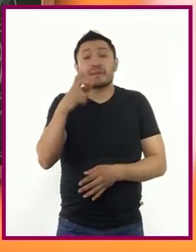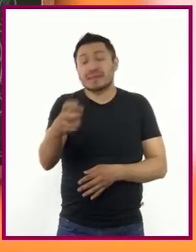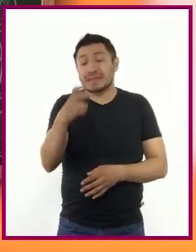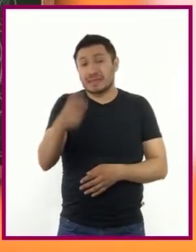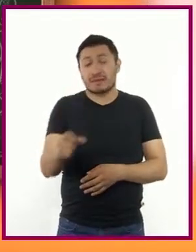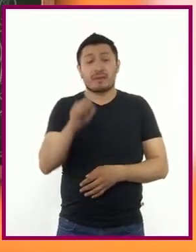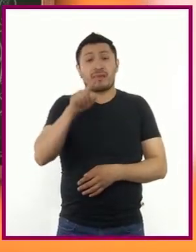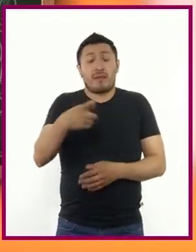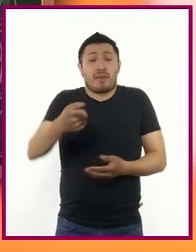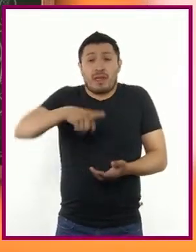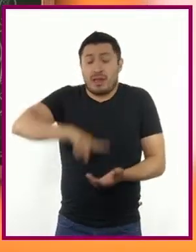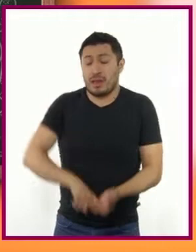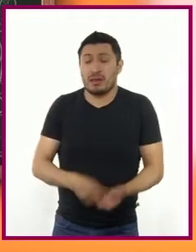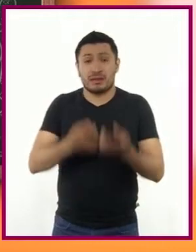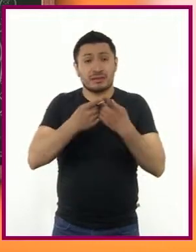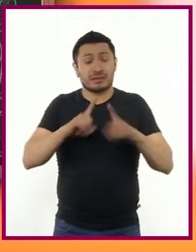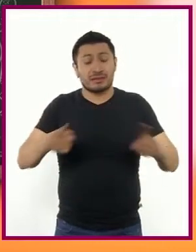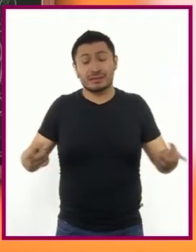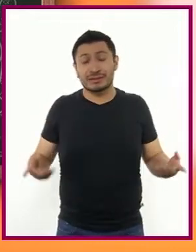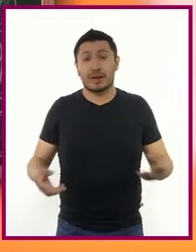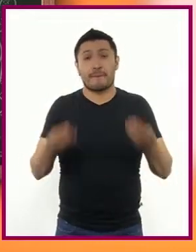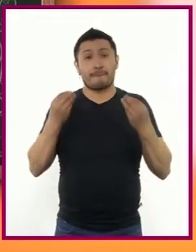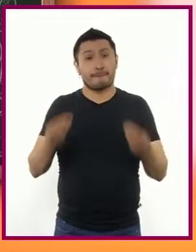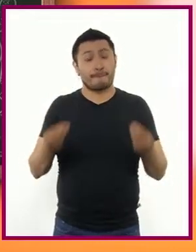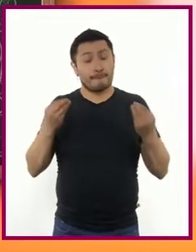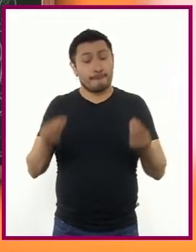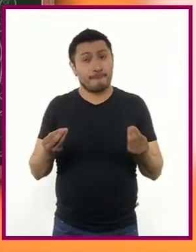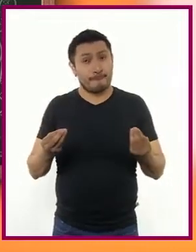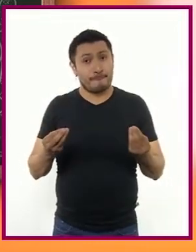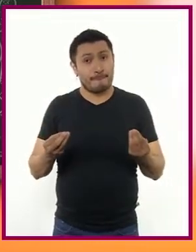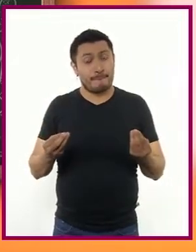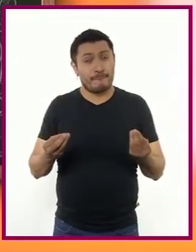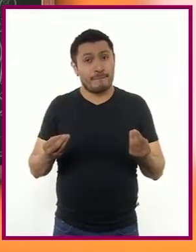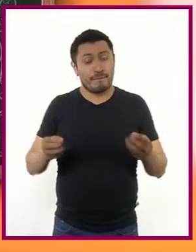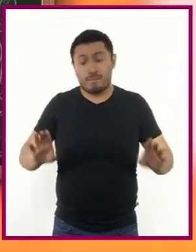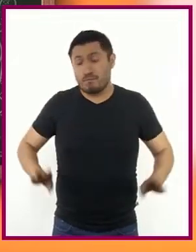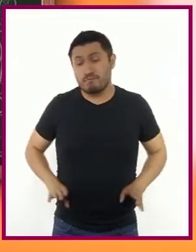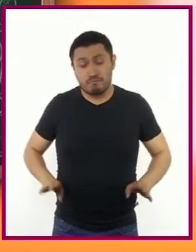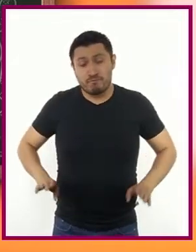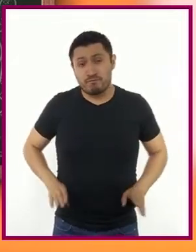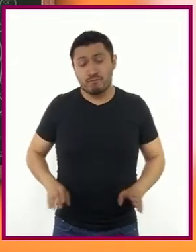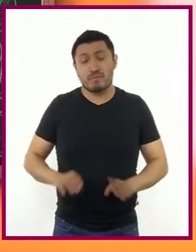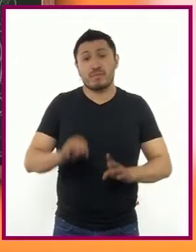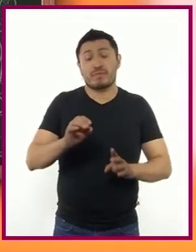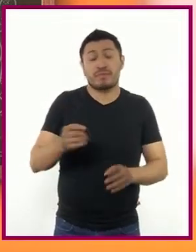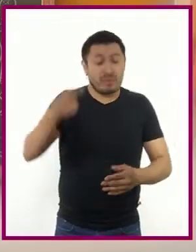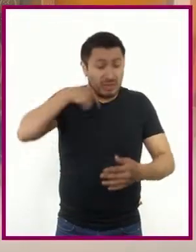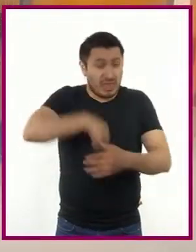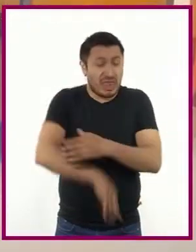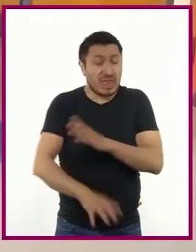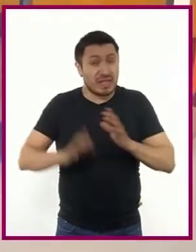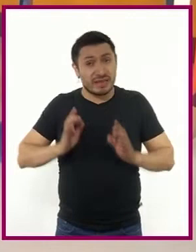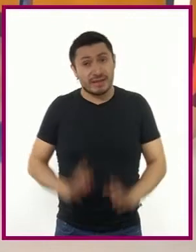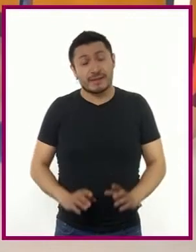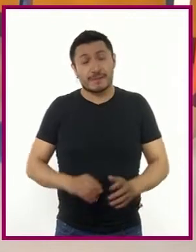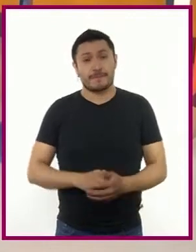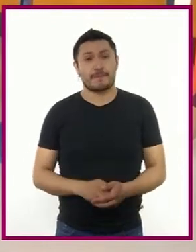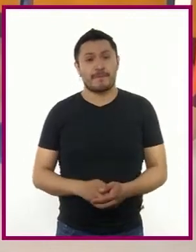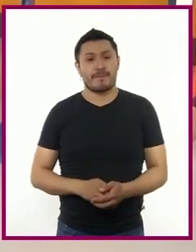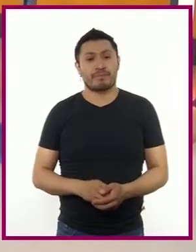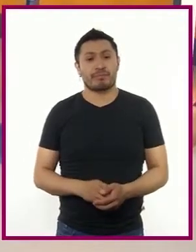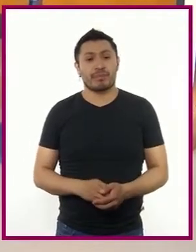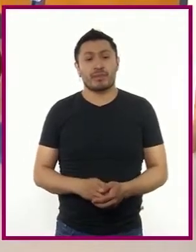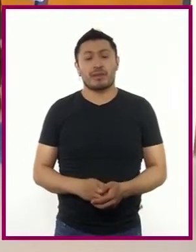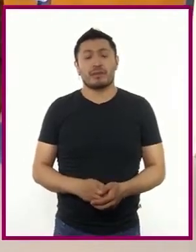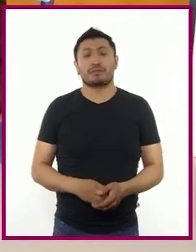el crecimiento y desarrollo de muchos otros tejidos y órganos del cuerpo humano. ¿Qué le